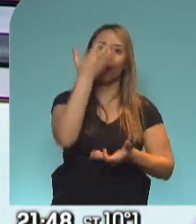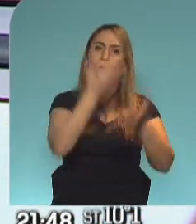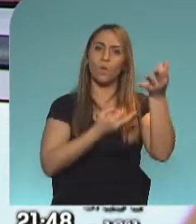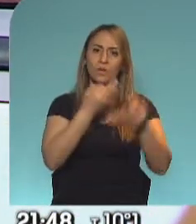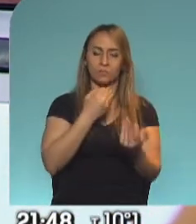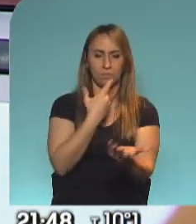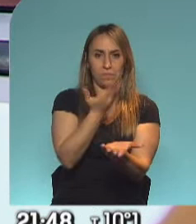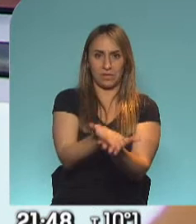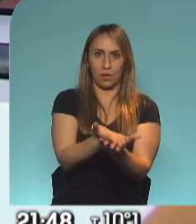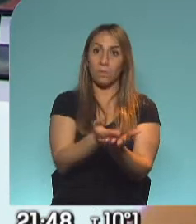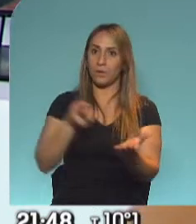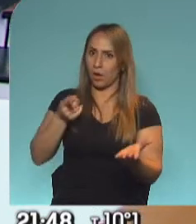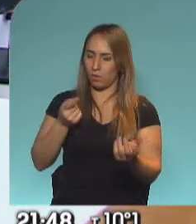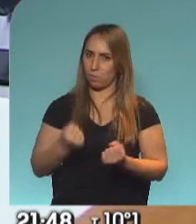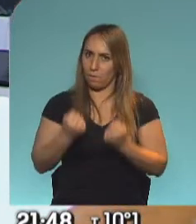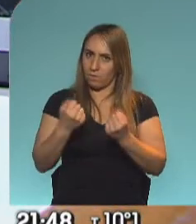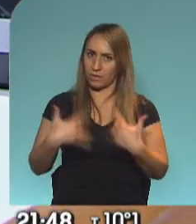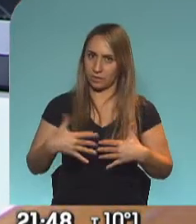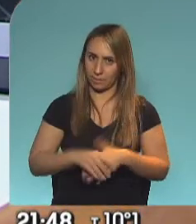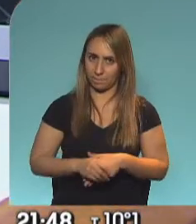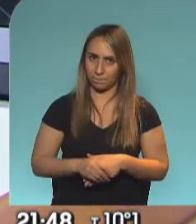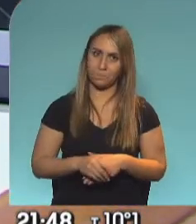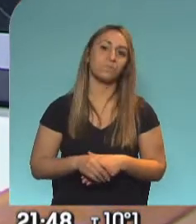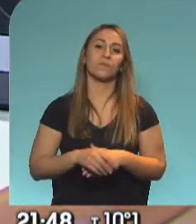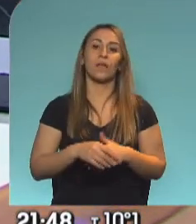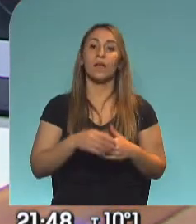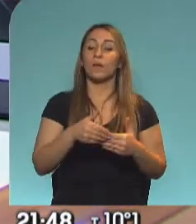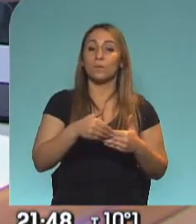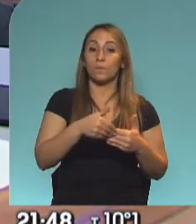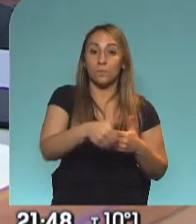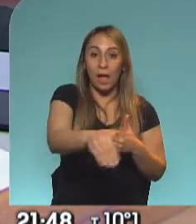incluso más enfático, días antes de conocer de la Corte Suprema el